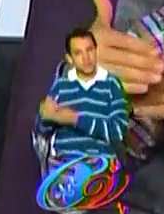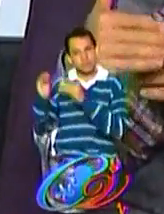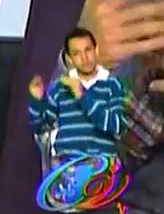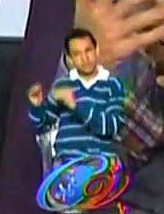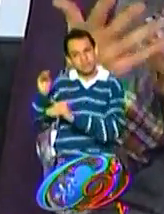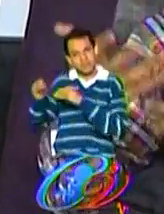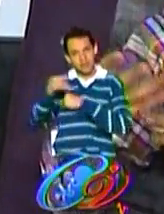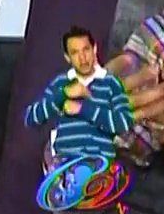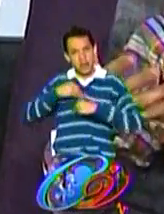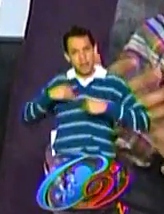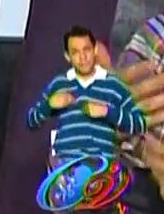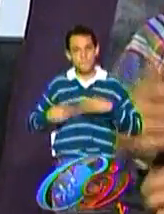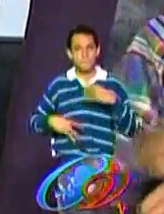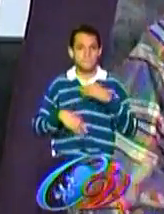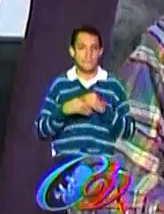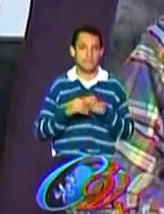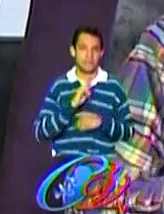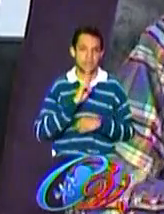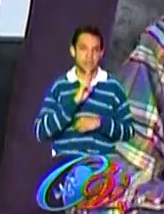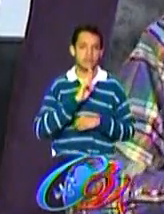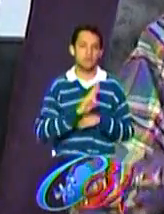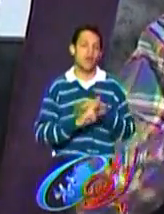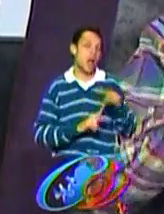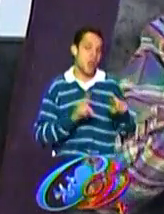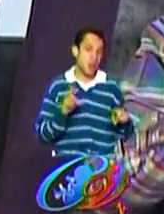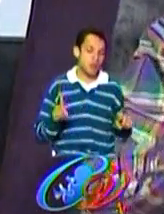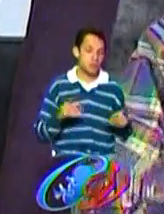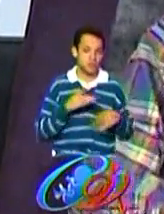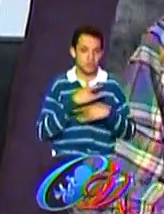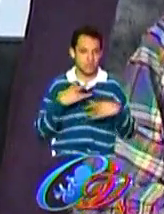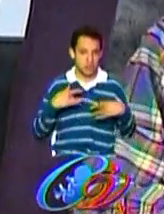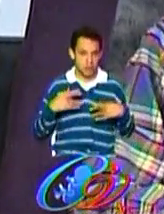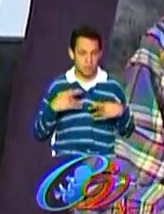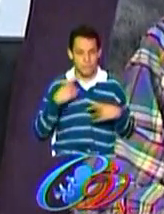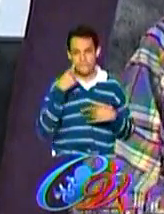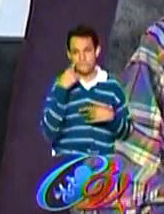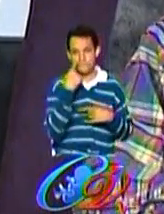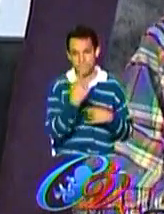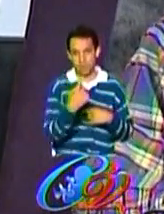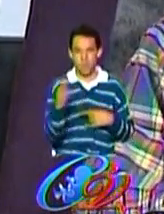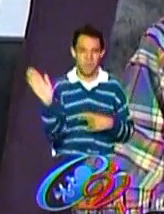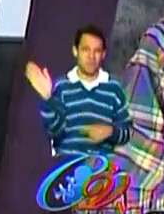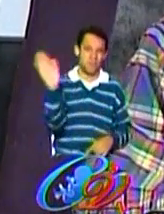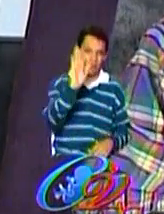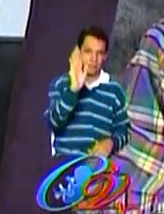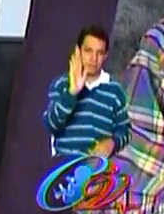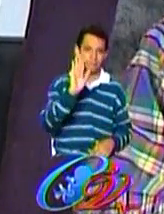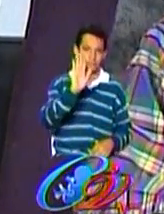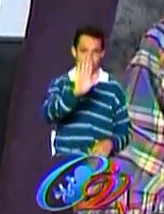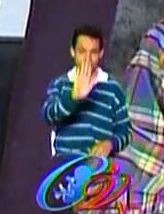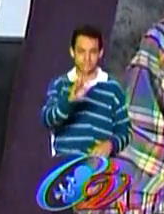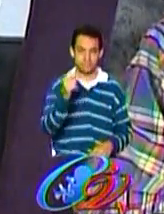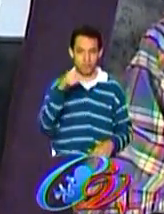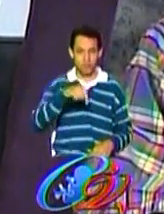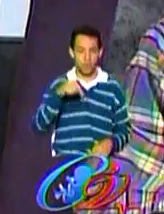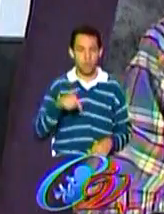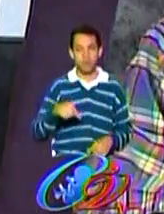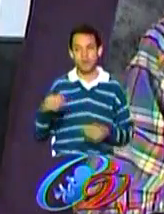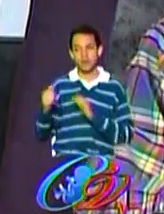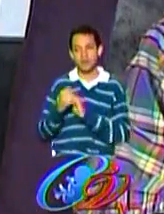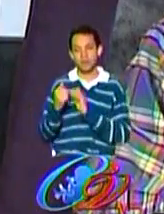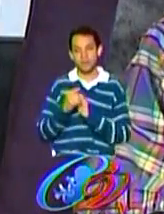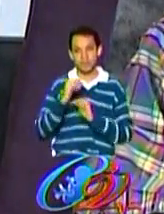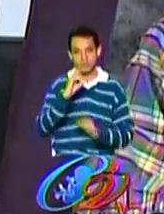son esos resultados en muchos casos clínicos. Todo esto después de este corte de comerciales, hoy con